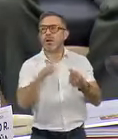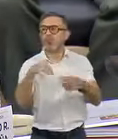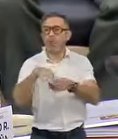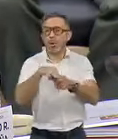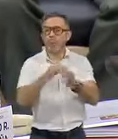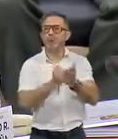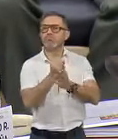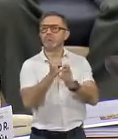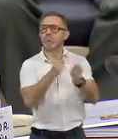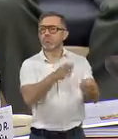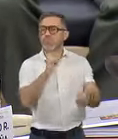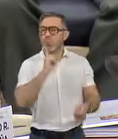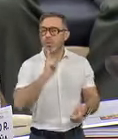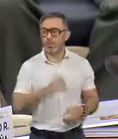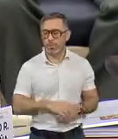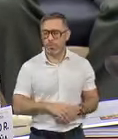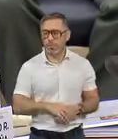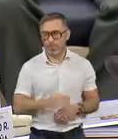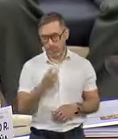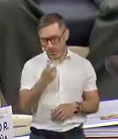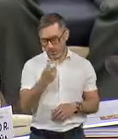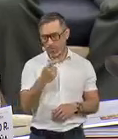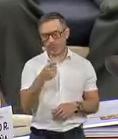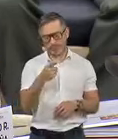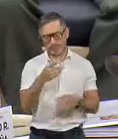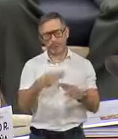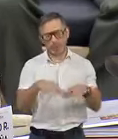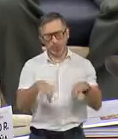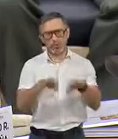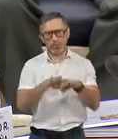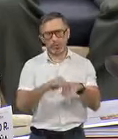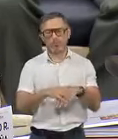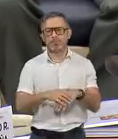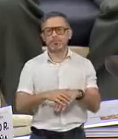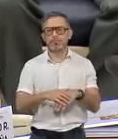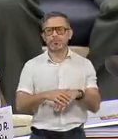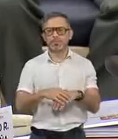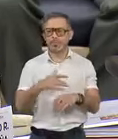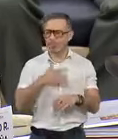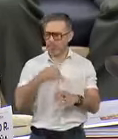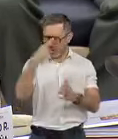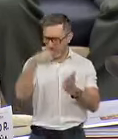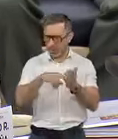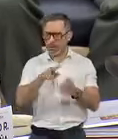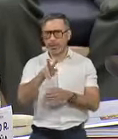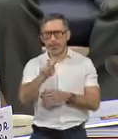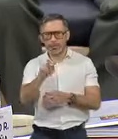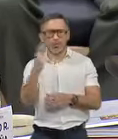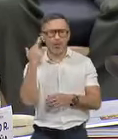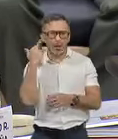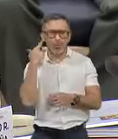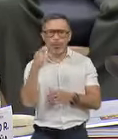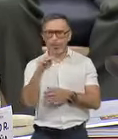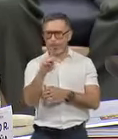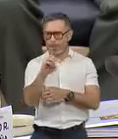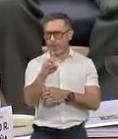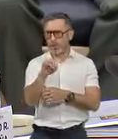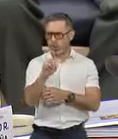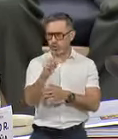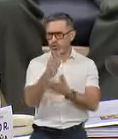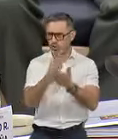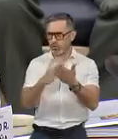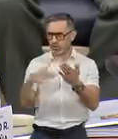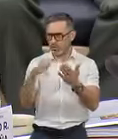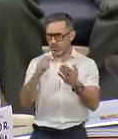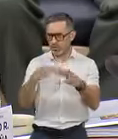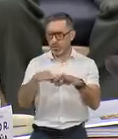muy importante. Yo creo que hay una tarea fuerte en los medios, porque además, por ejemplo, la candidata de